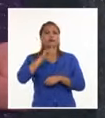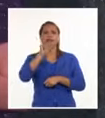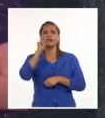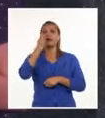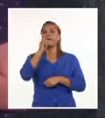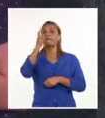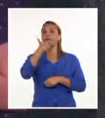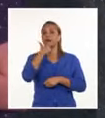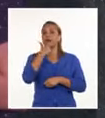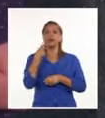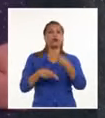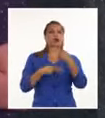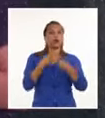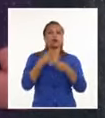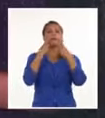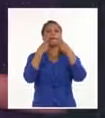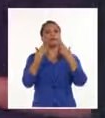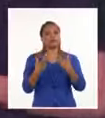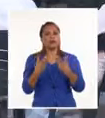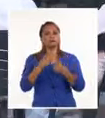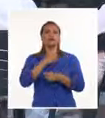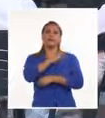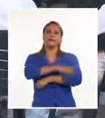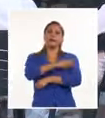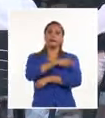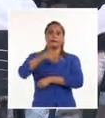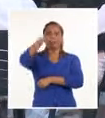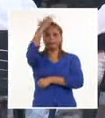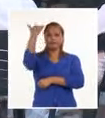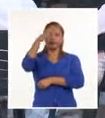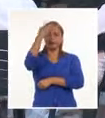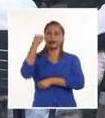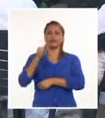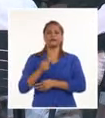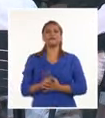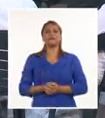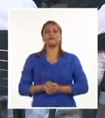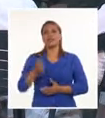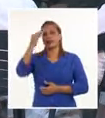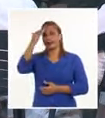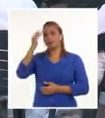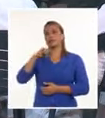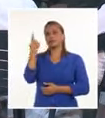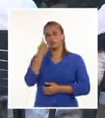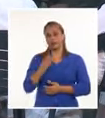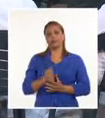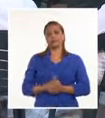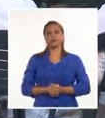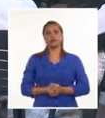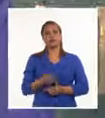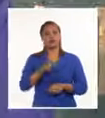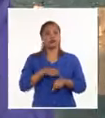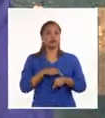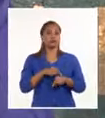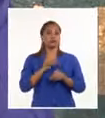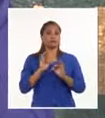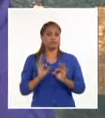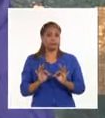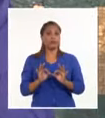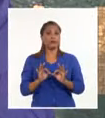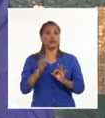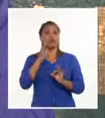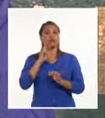importante para el país árabe. Sí, muchísimas gracias por la pregunta. Yo tuve la oportunidad de